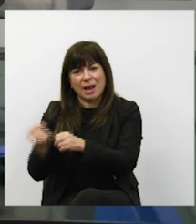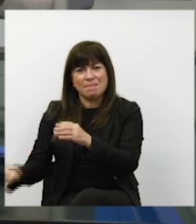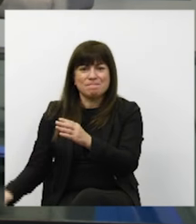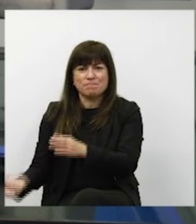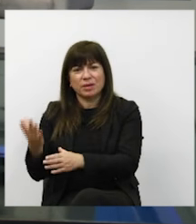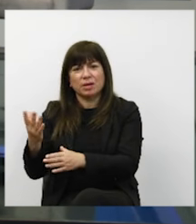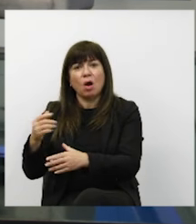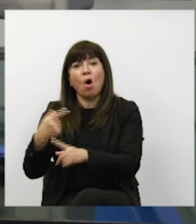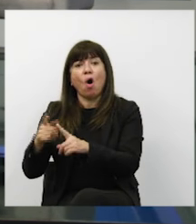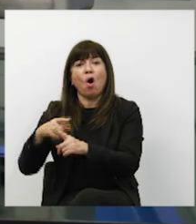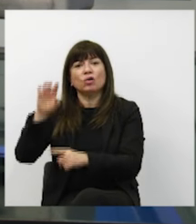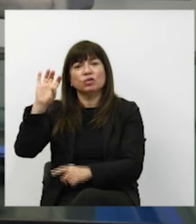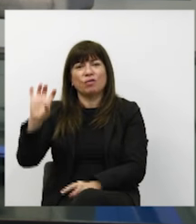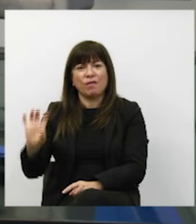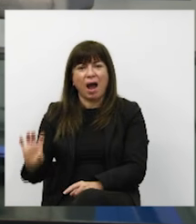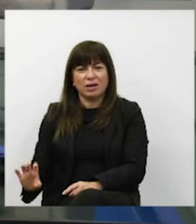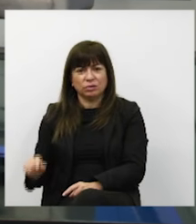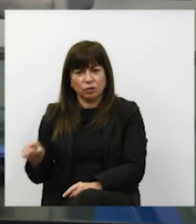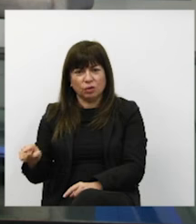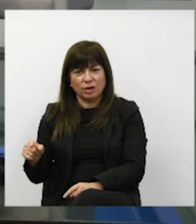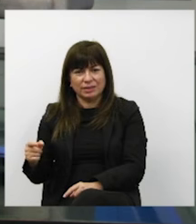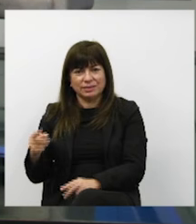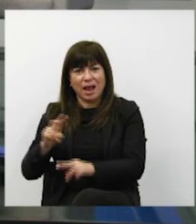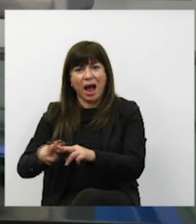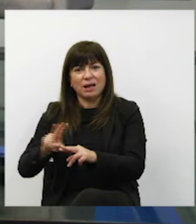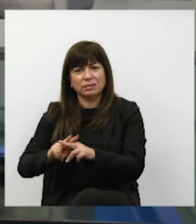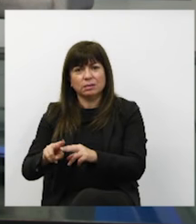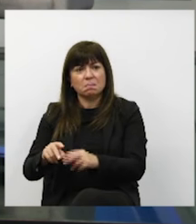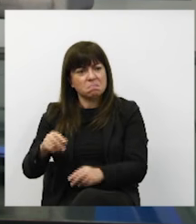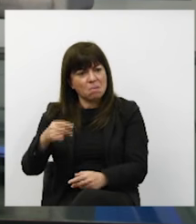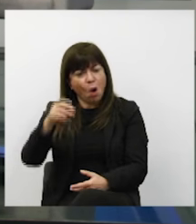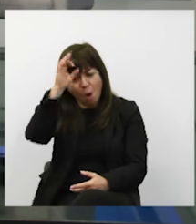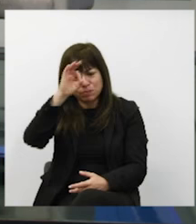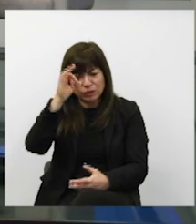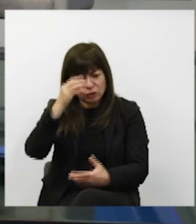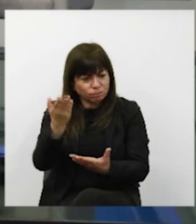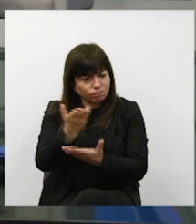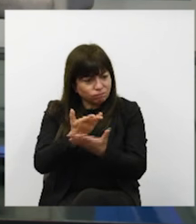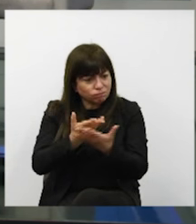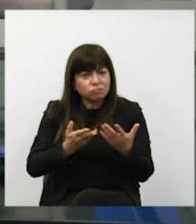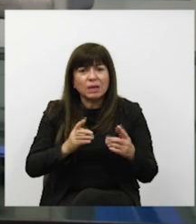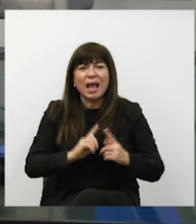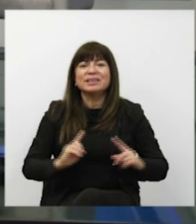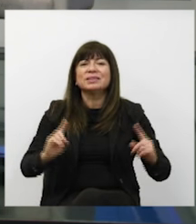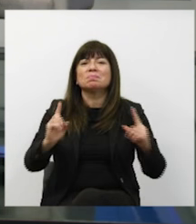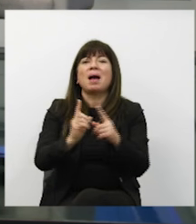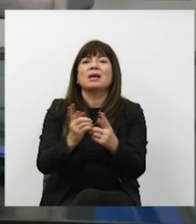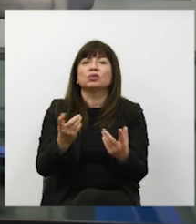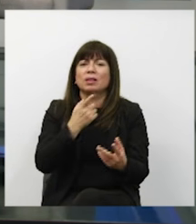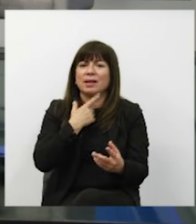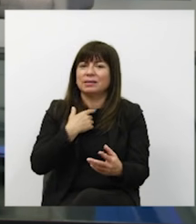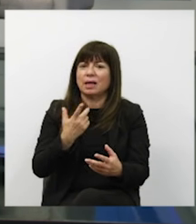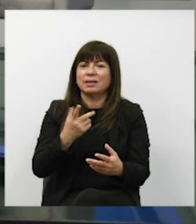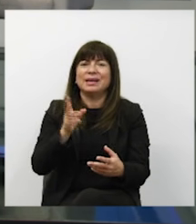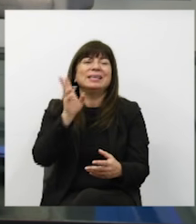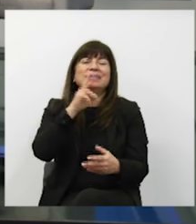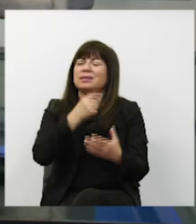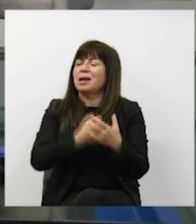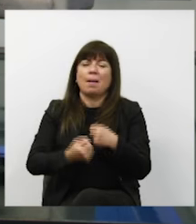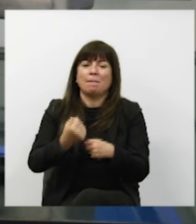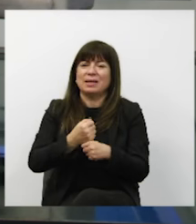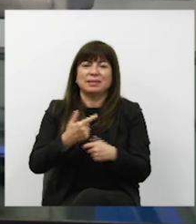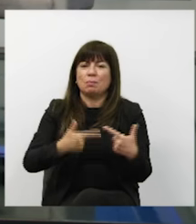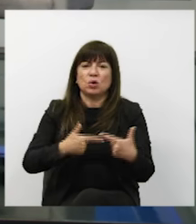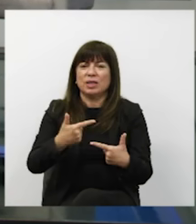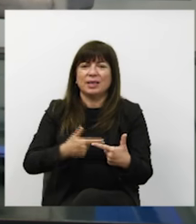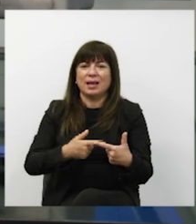otros actores que empiezan a hacer planteamientos y que eventualmente podrían ser espacios interesantes, sin reemplazar a la política, donde genera